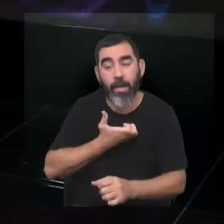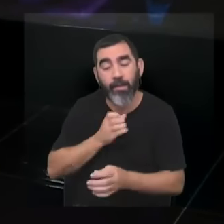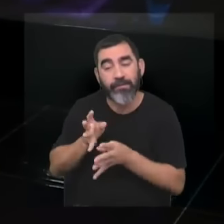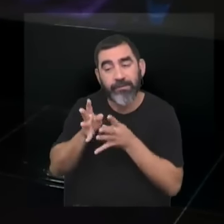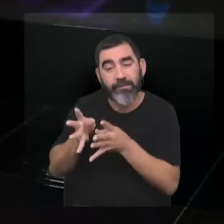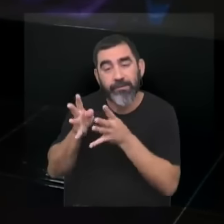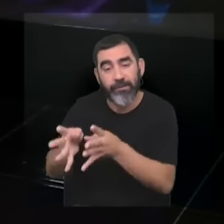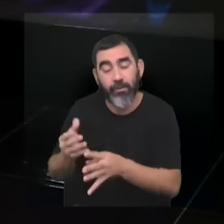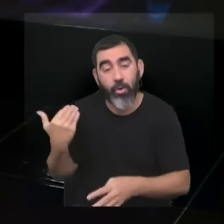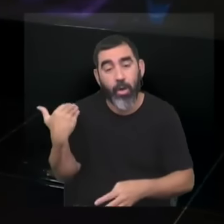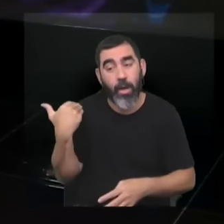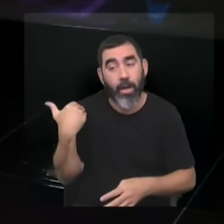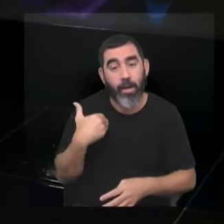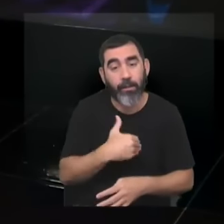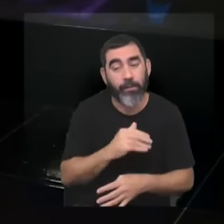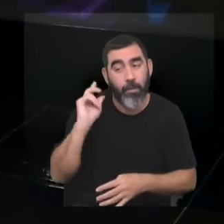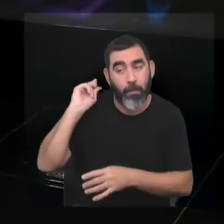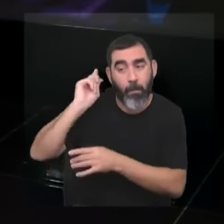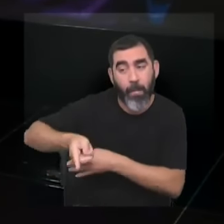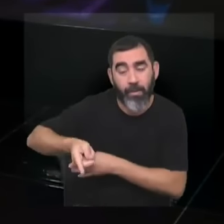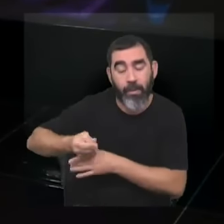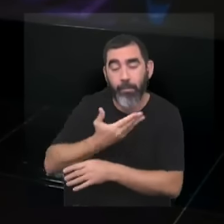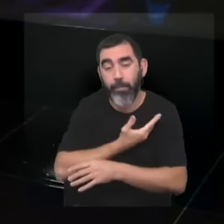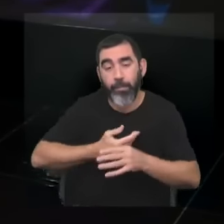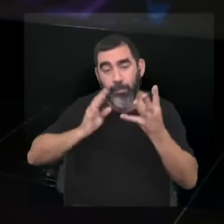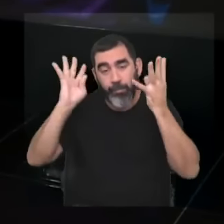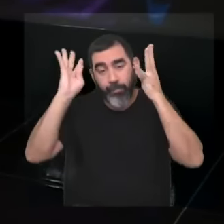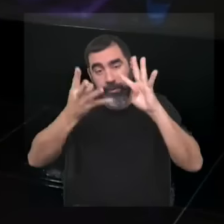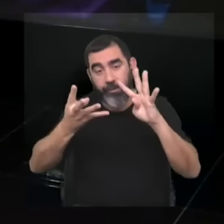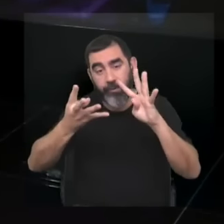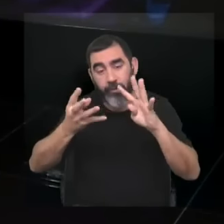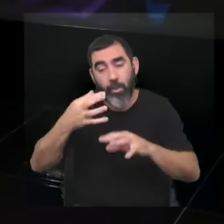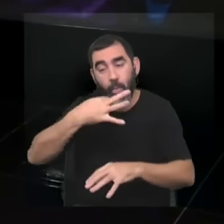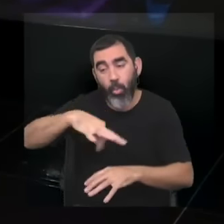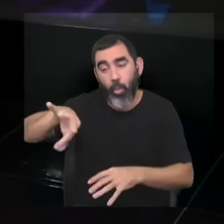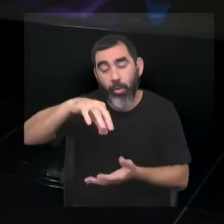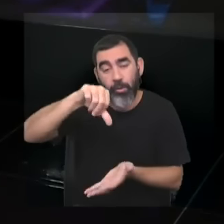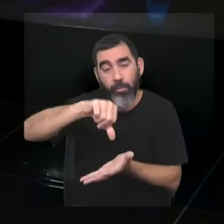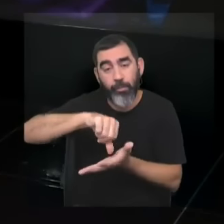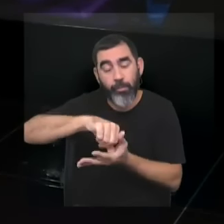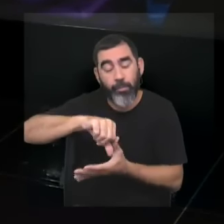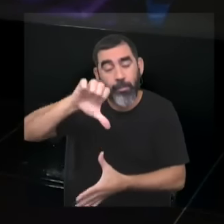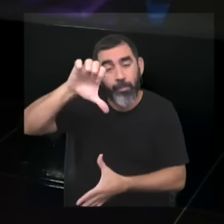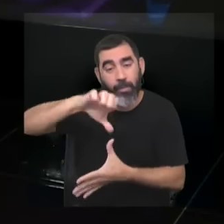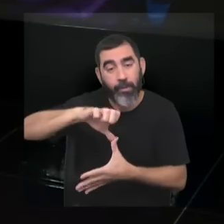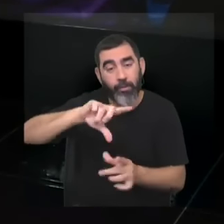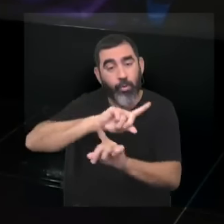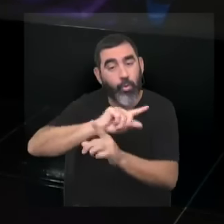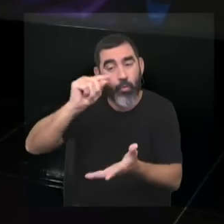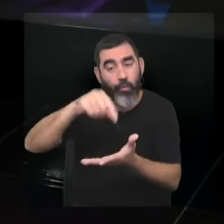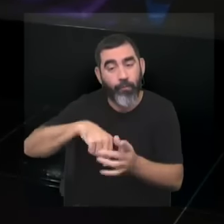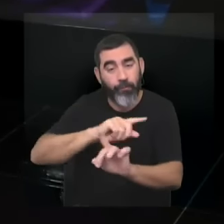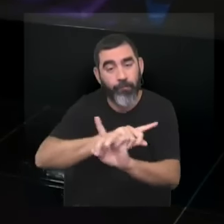a gaza Argentina por indicación directa de su presidente Javier Miley fue el único país sudamericano que no